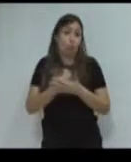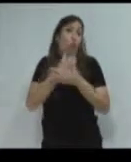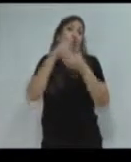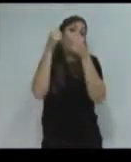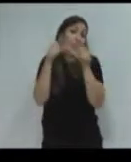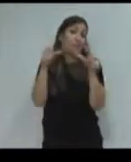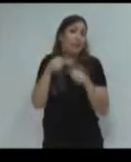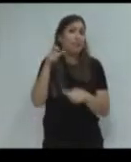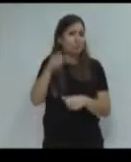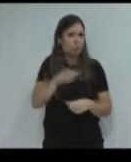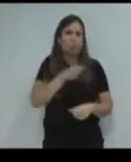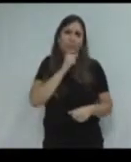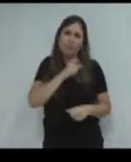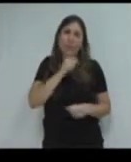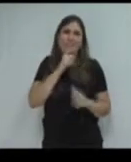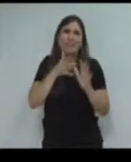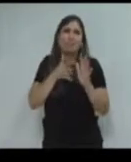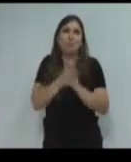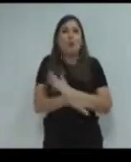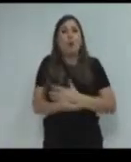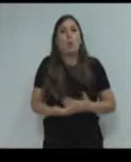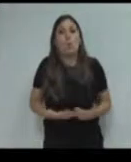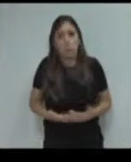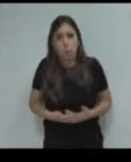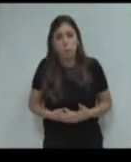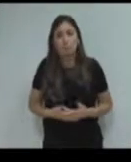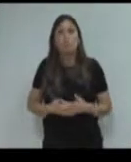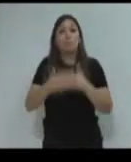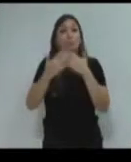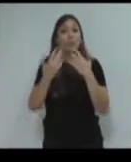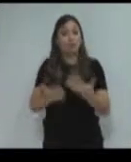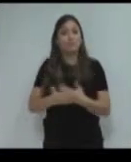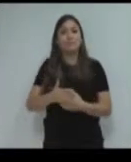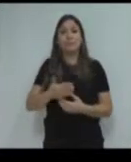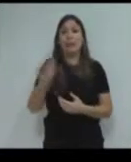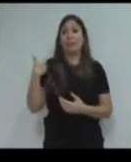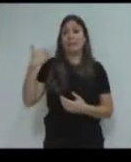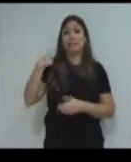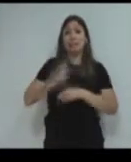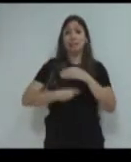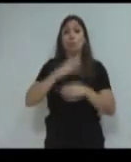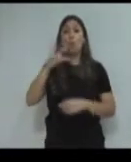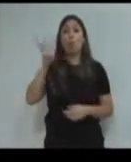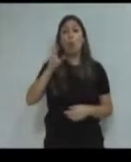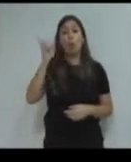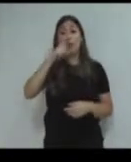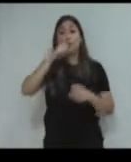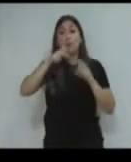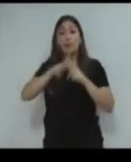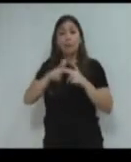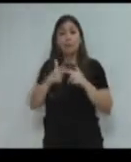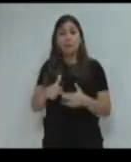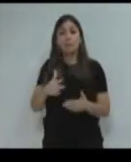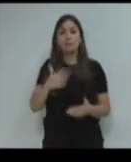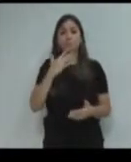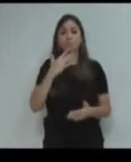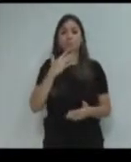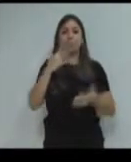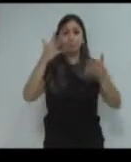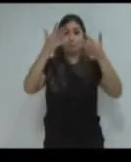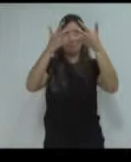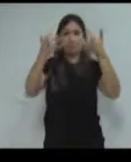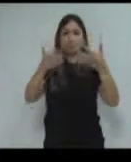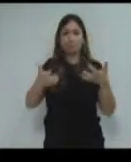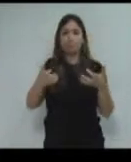Y esto sí que es difícil de explicar. De la misma manera que antes usábamos en Word las herramientas para decir que esto es